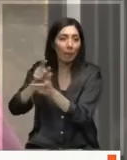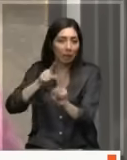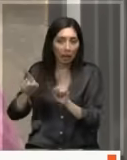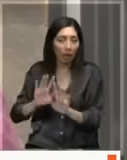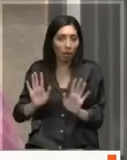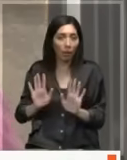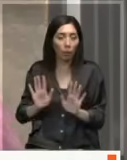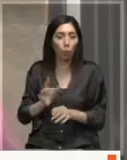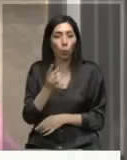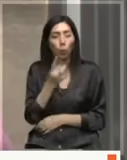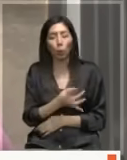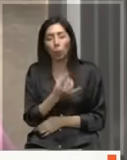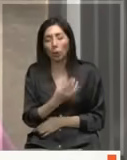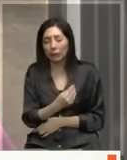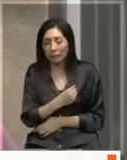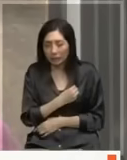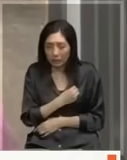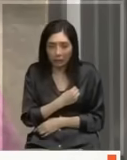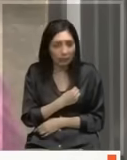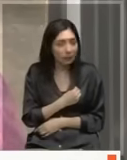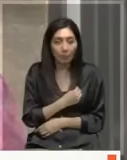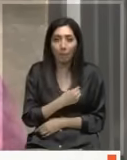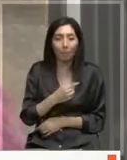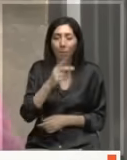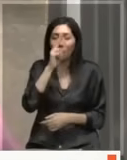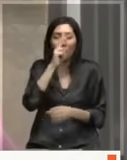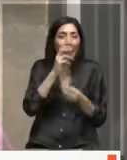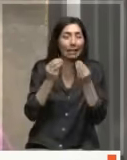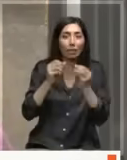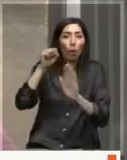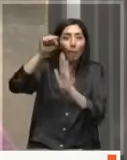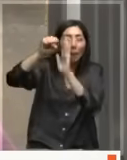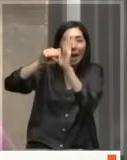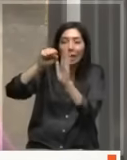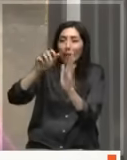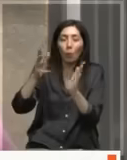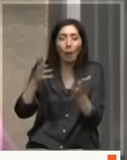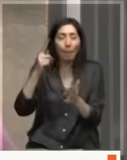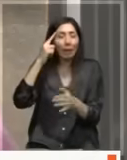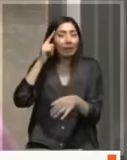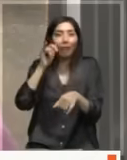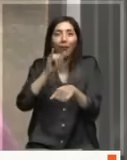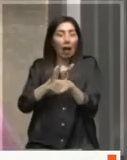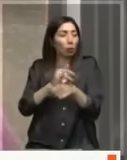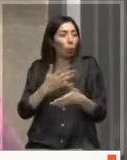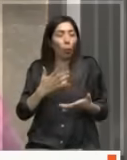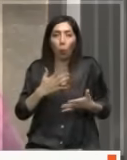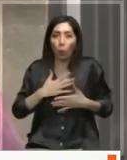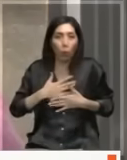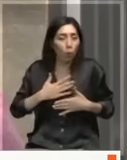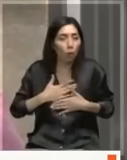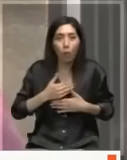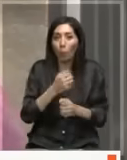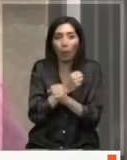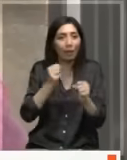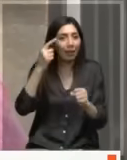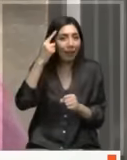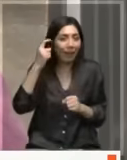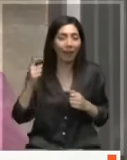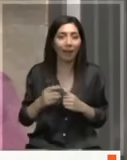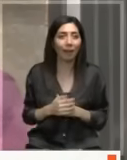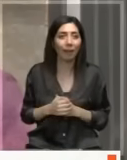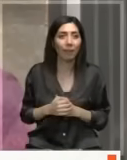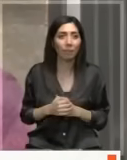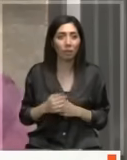nunca pensamos vivir, de hecho es como vivir una película. Lo vemos tan lejano, nunca pensamos que le va a pasar a uno. ¿Qué es lo que temen ustedes?